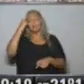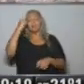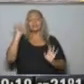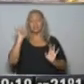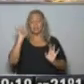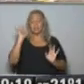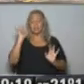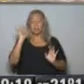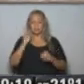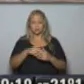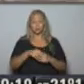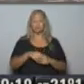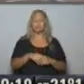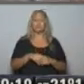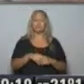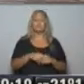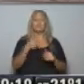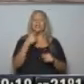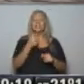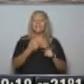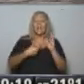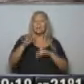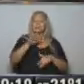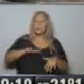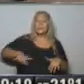reflexiones. Por empezar,